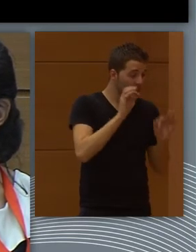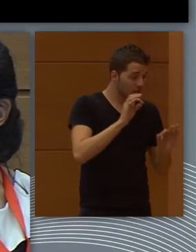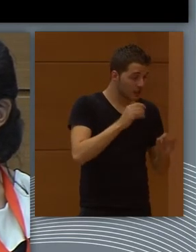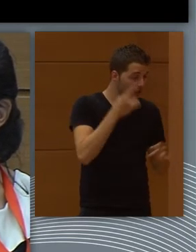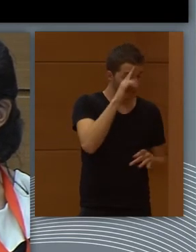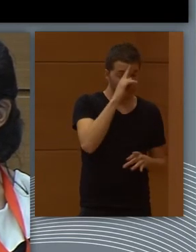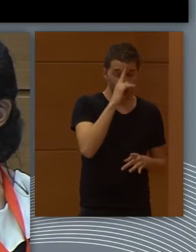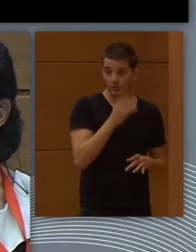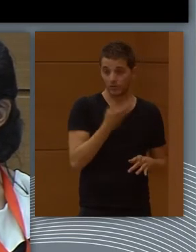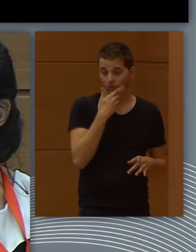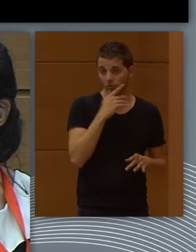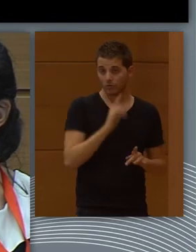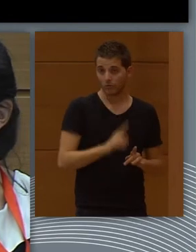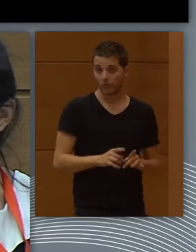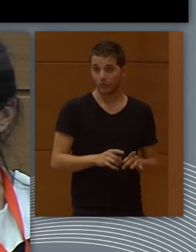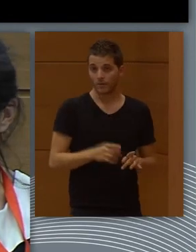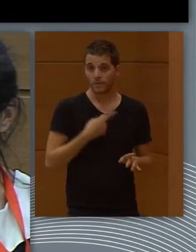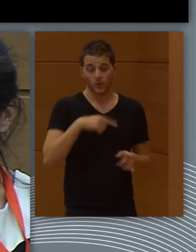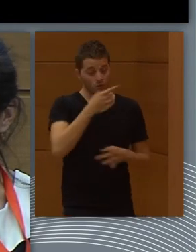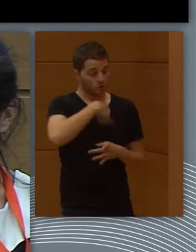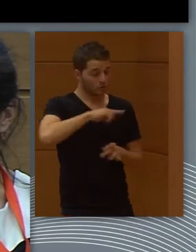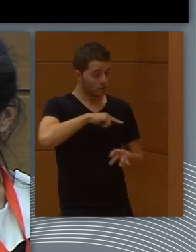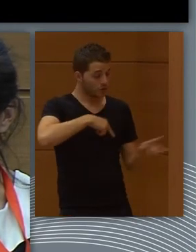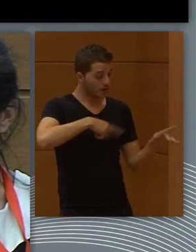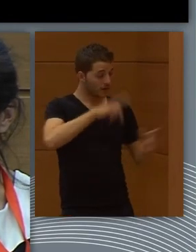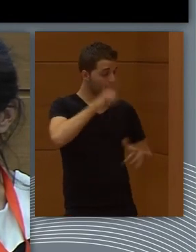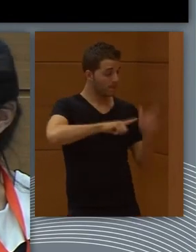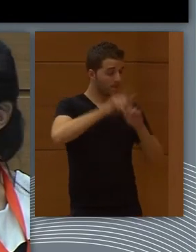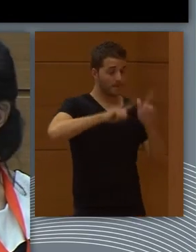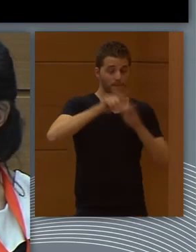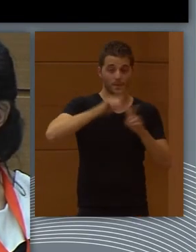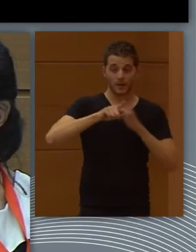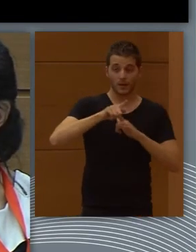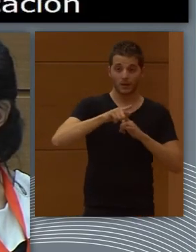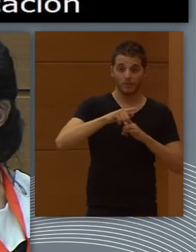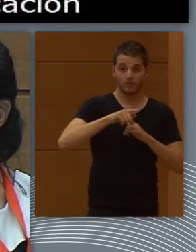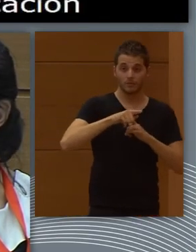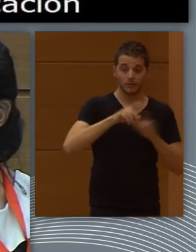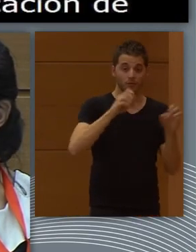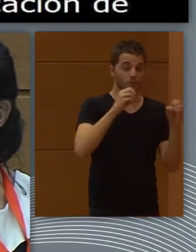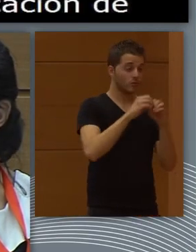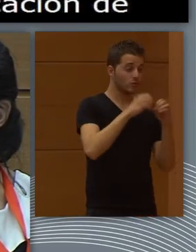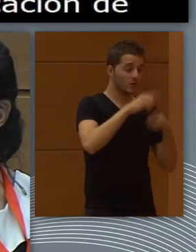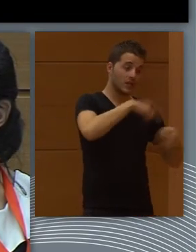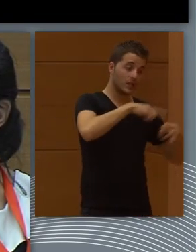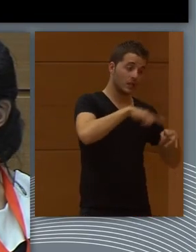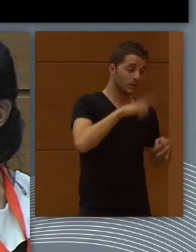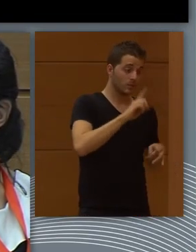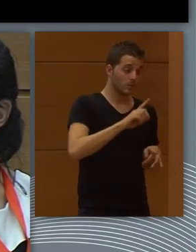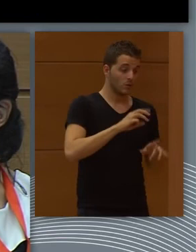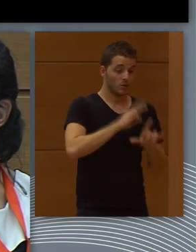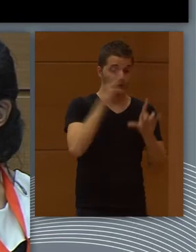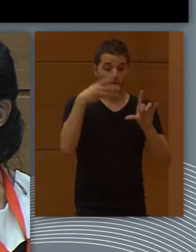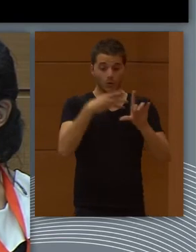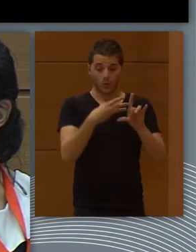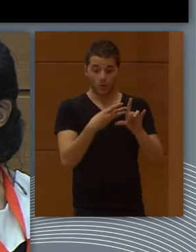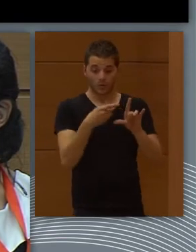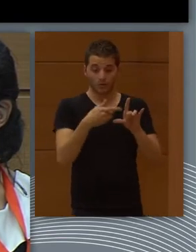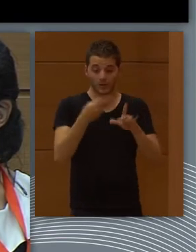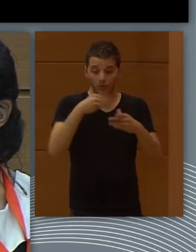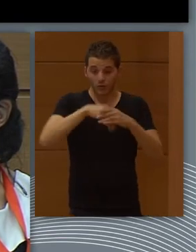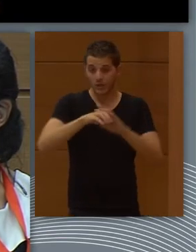la planificación de viajes que hacemos en la aplicación no es con Google Transit, son con unos servicios web internos